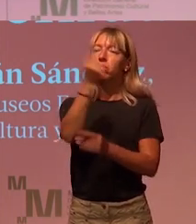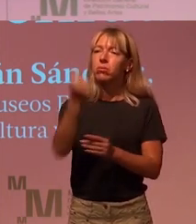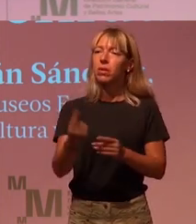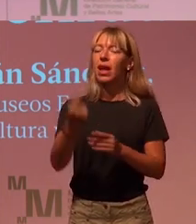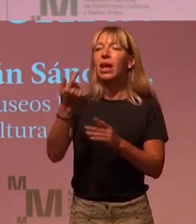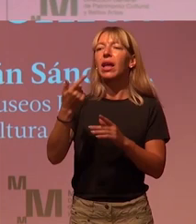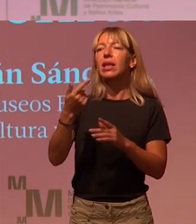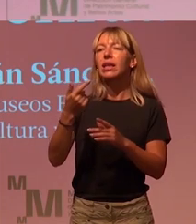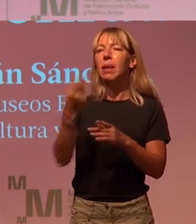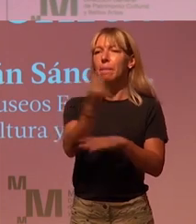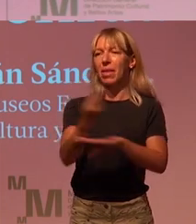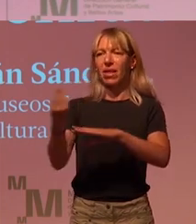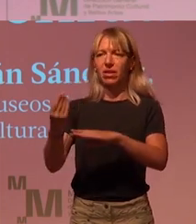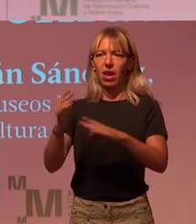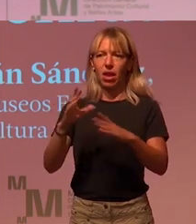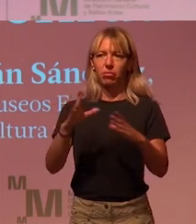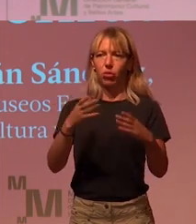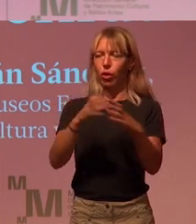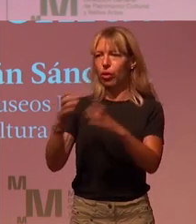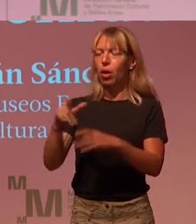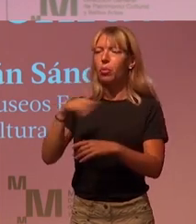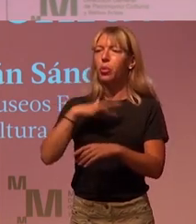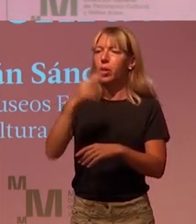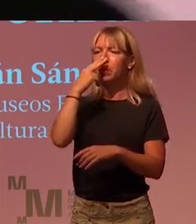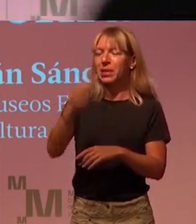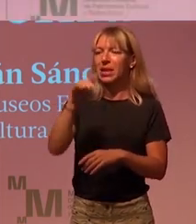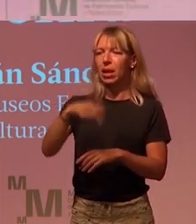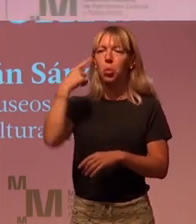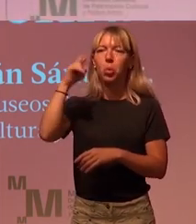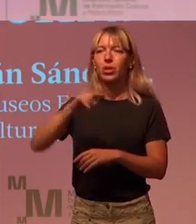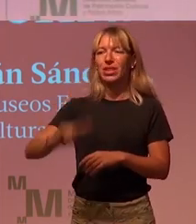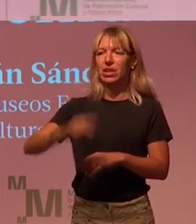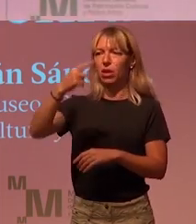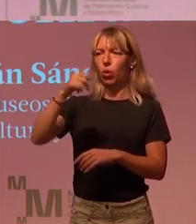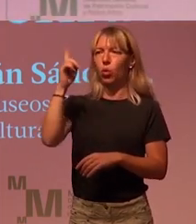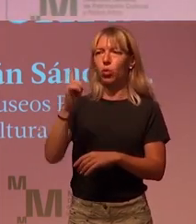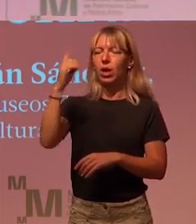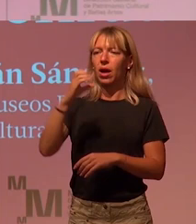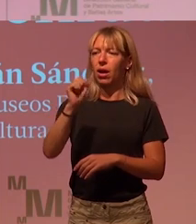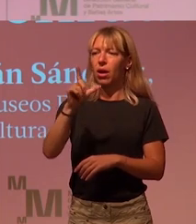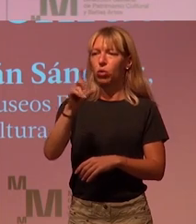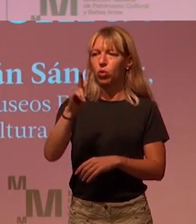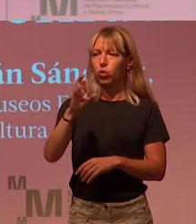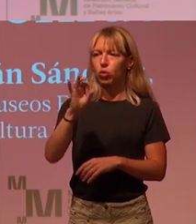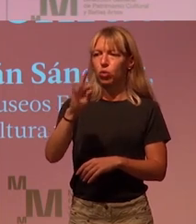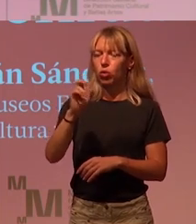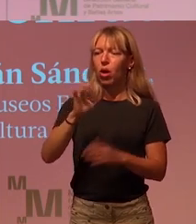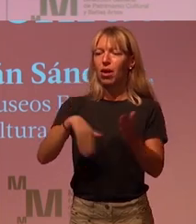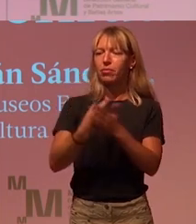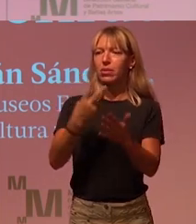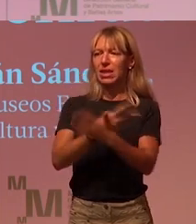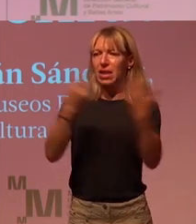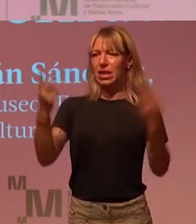sobre piezas de la colección. La podéis visitar en este museo, en la planta segunda del claustro, hasta el 17